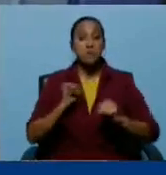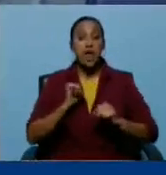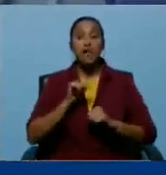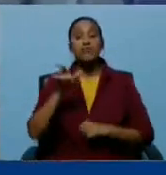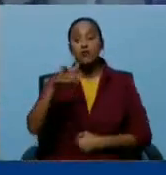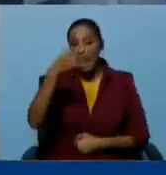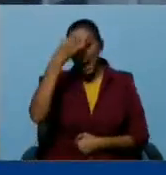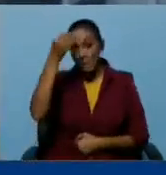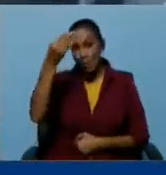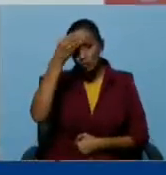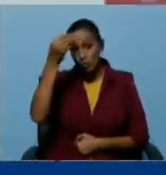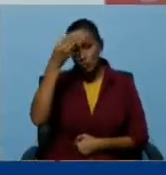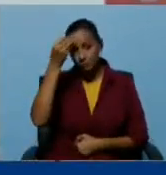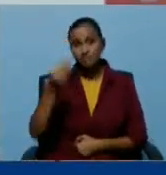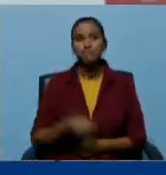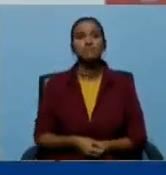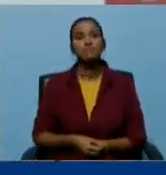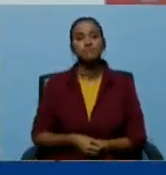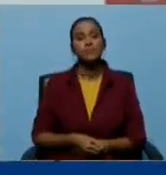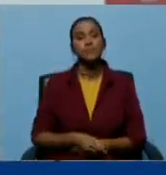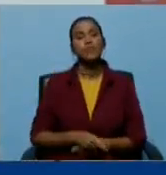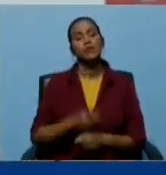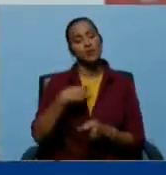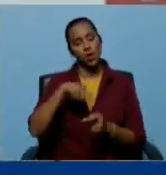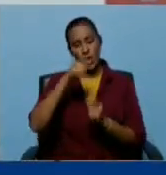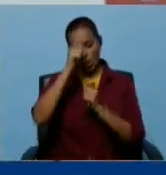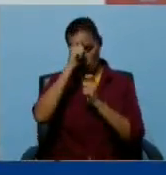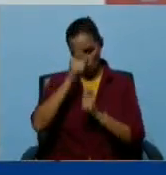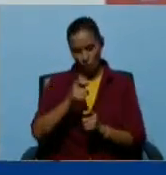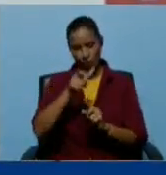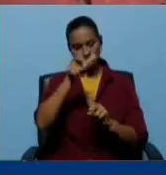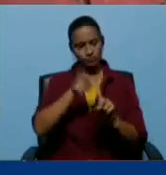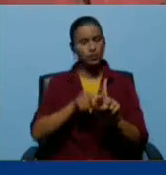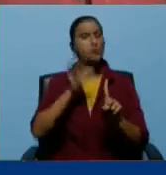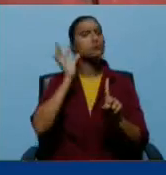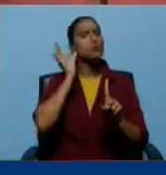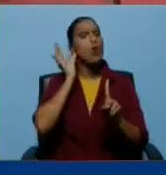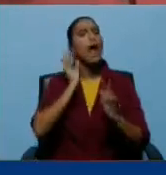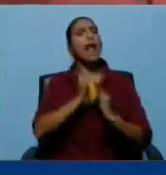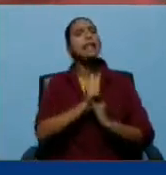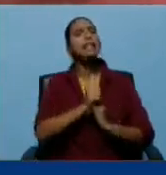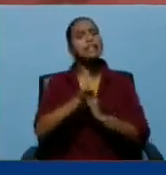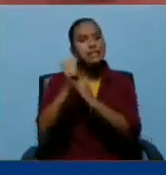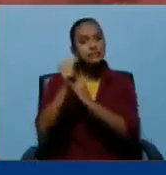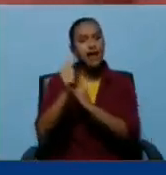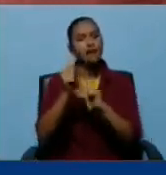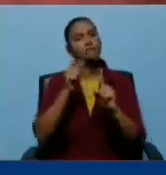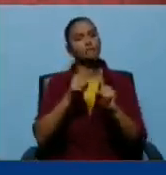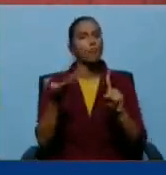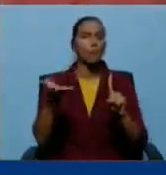Urrutia. Honor y gloria, Mayauri Coromoto.